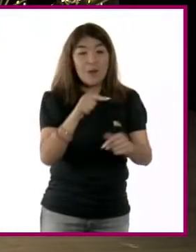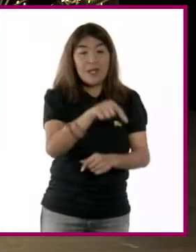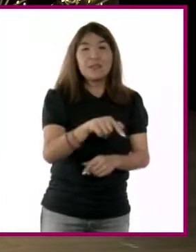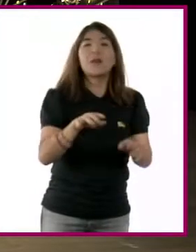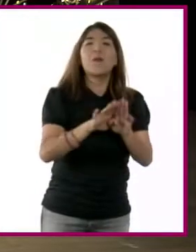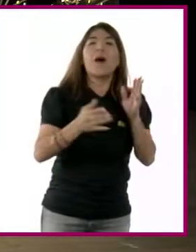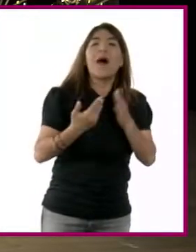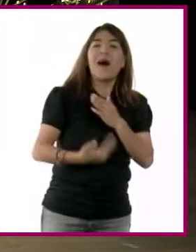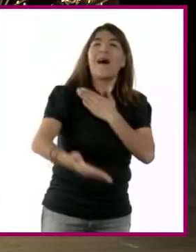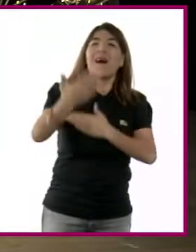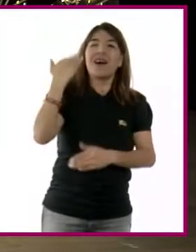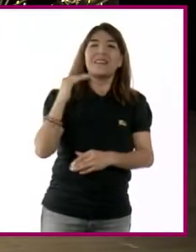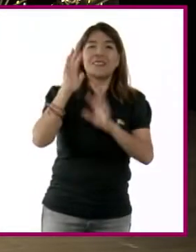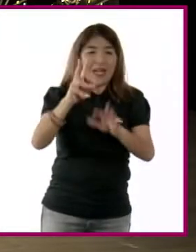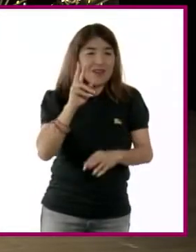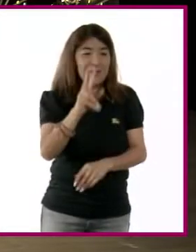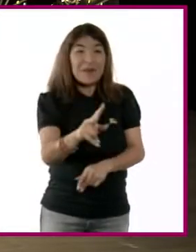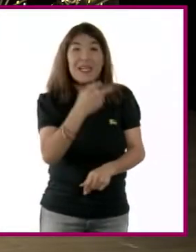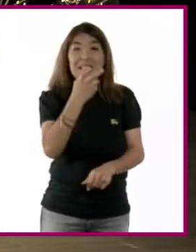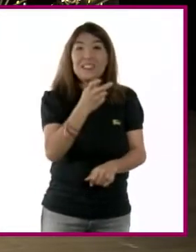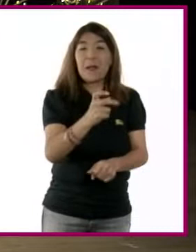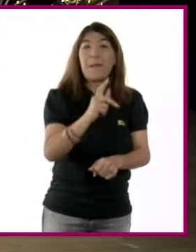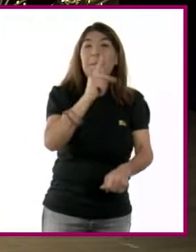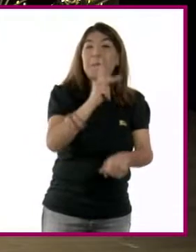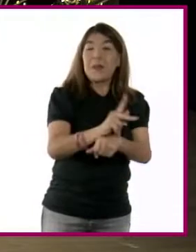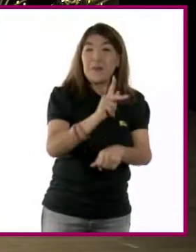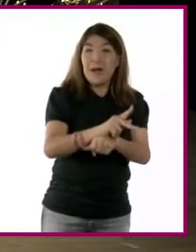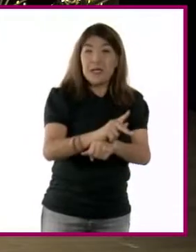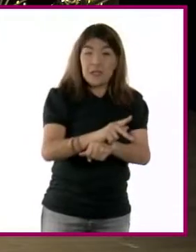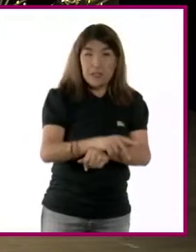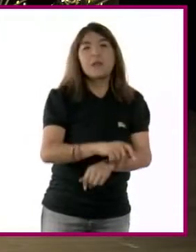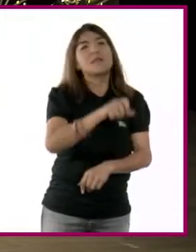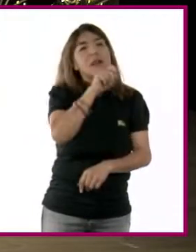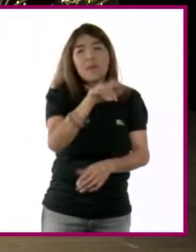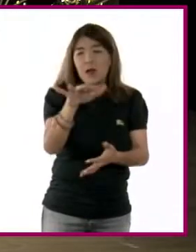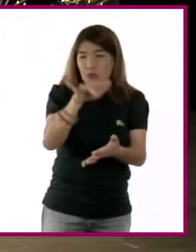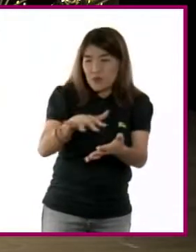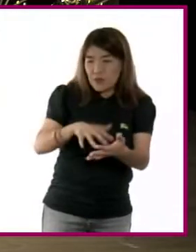visto en escuela desde la preprimaria. Aunque la literatura